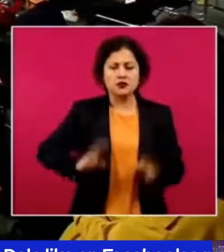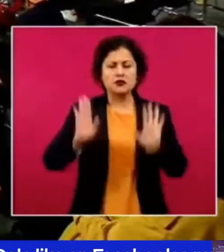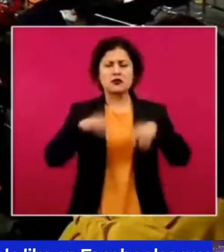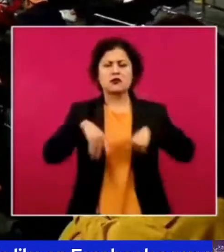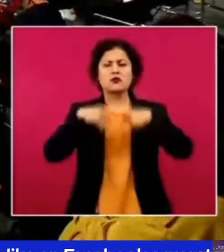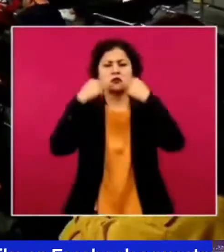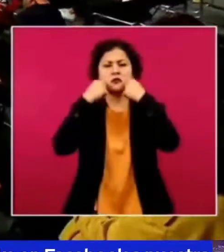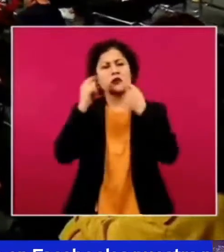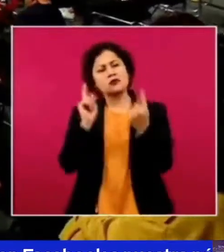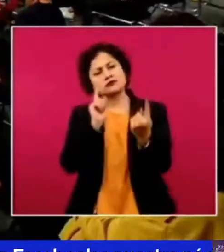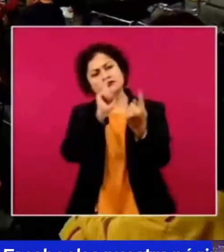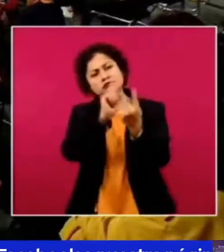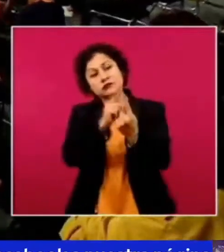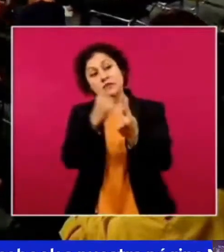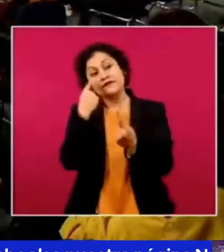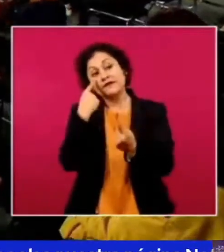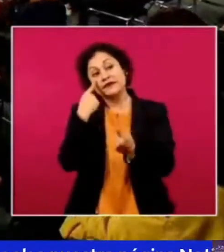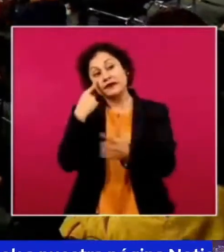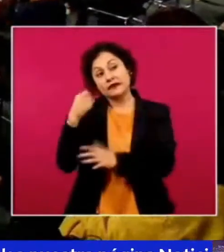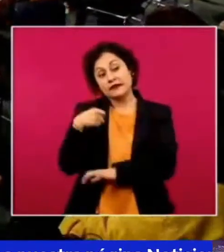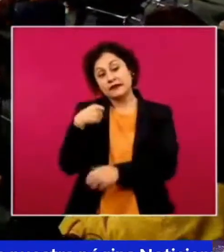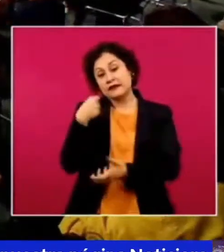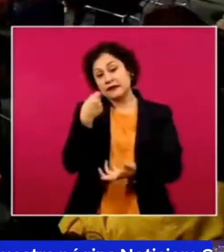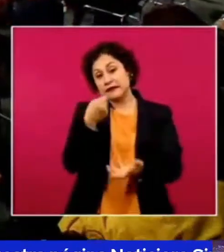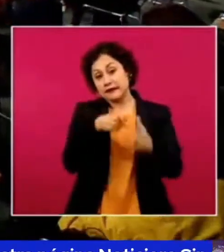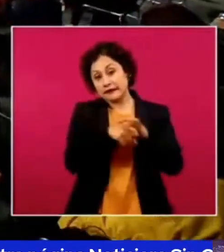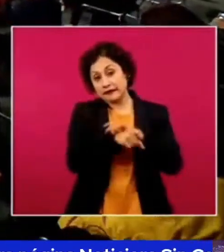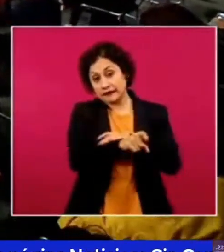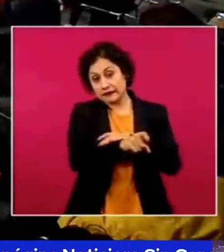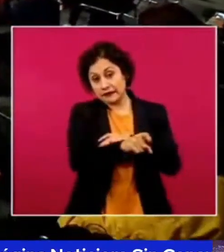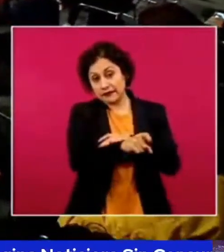les decían, aquí tengo esto,